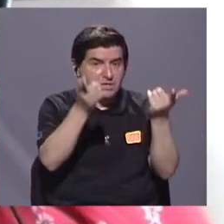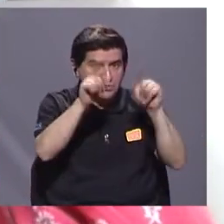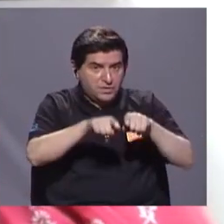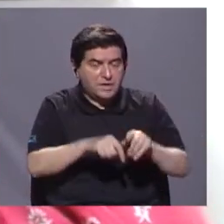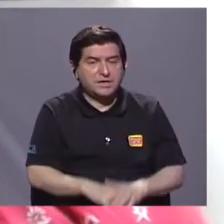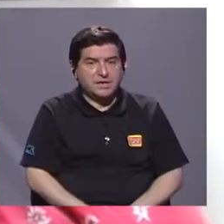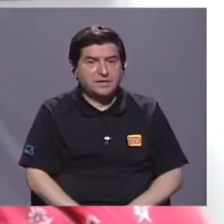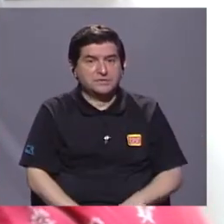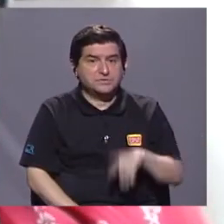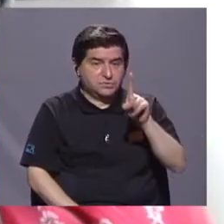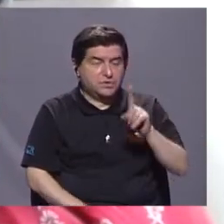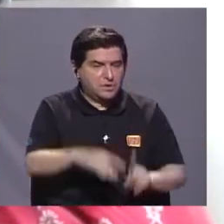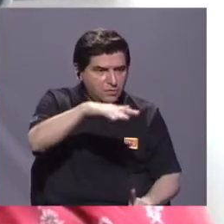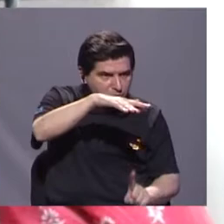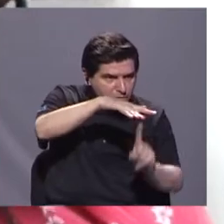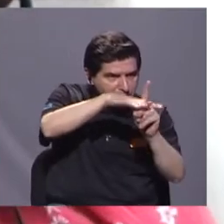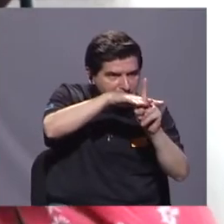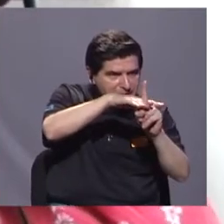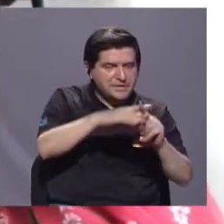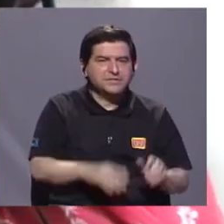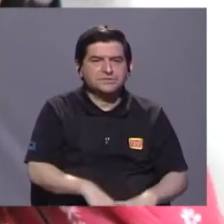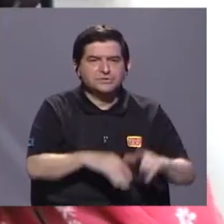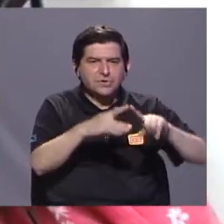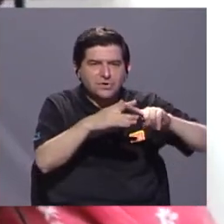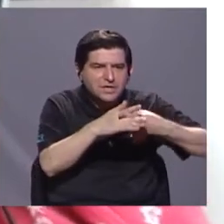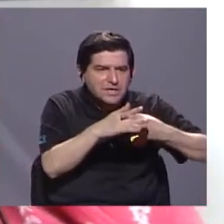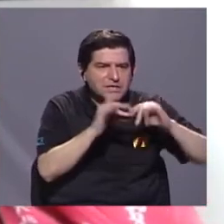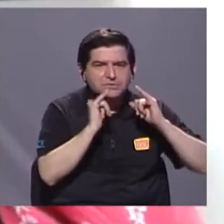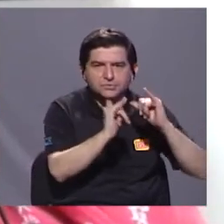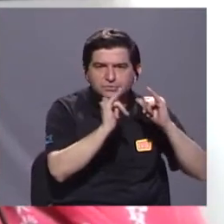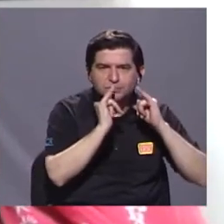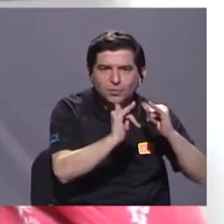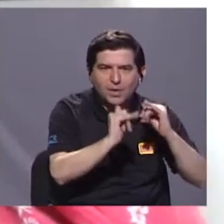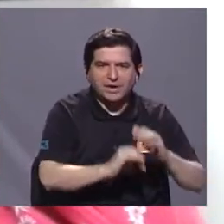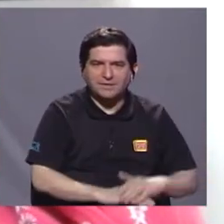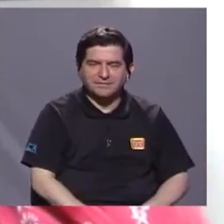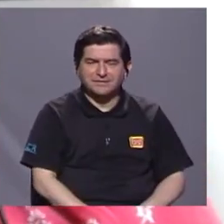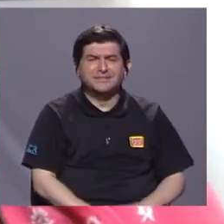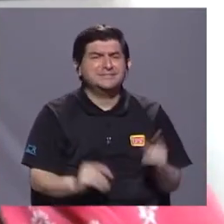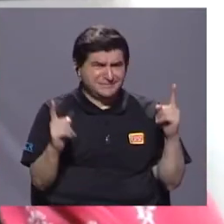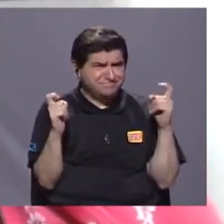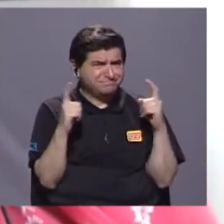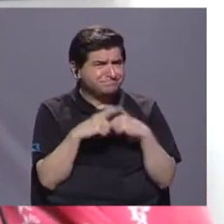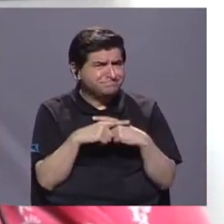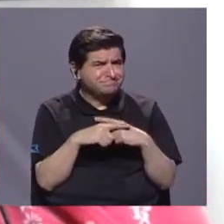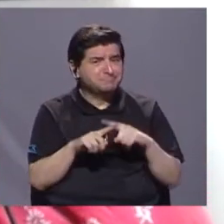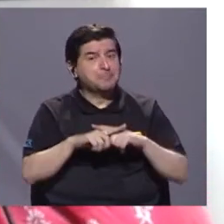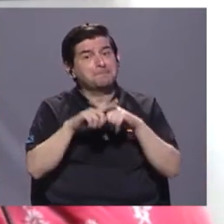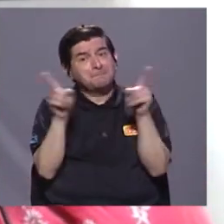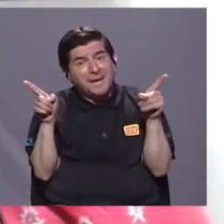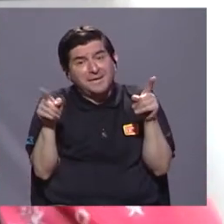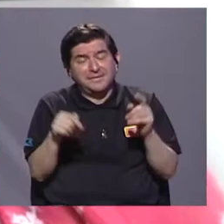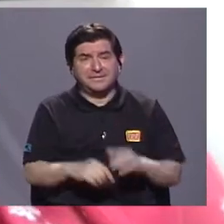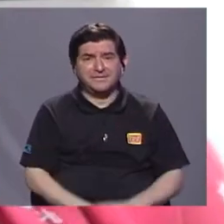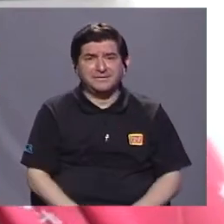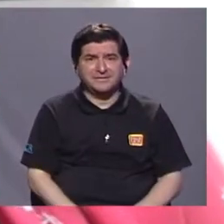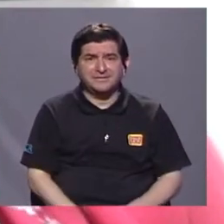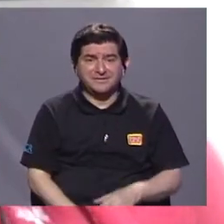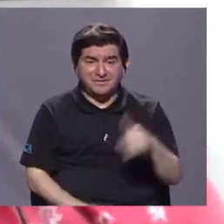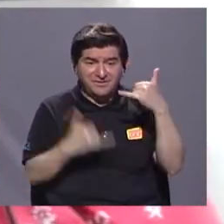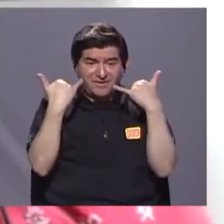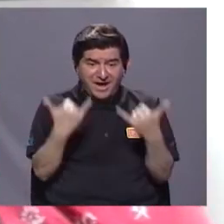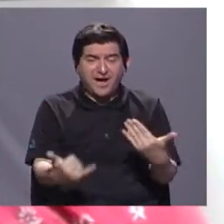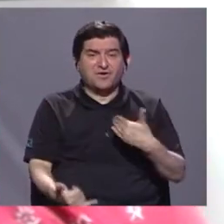una llegada que tiene un origen en común entonces como complicado pero en realidad lo que tenemos